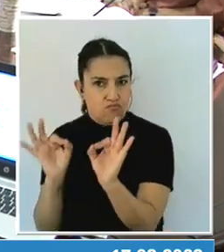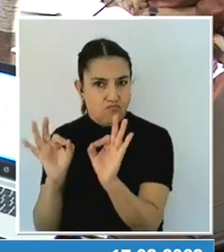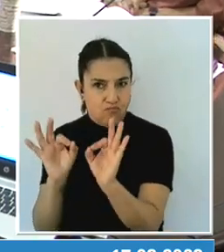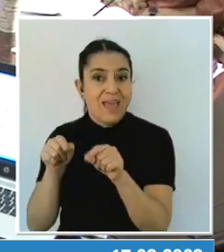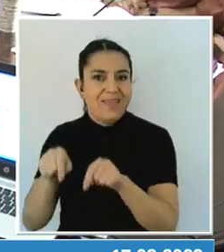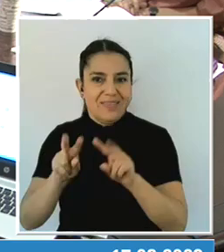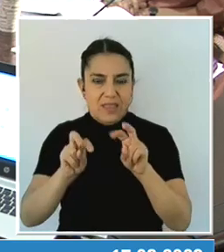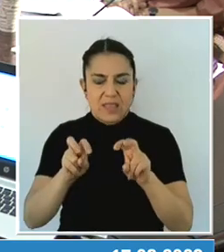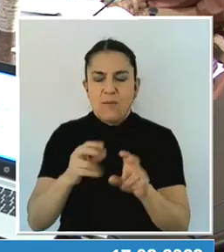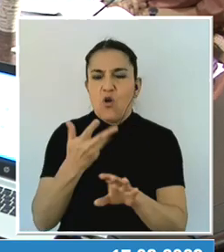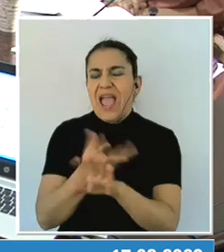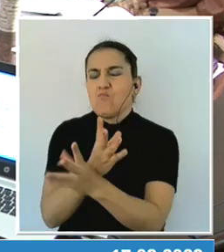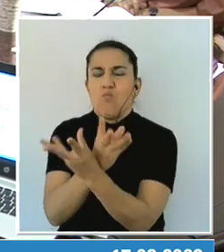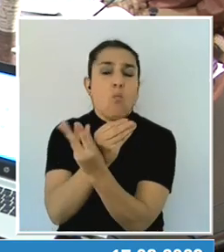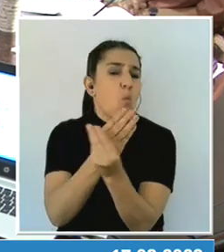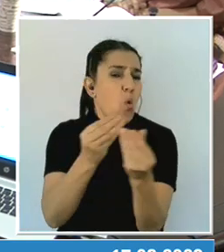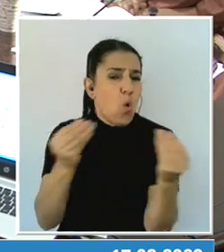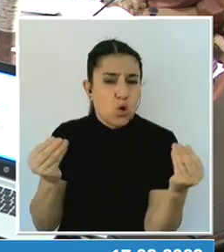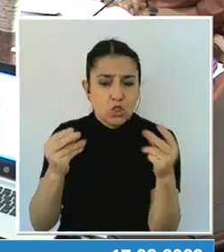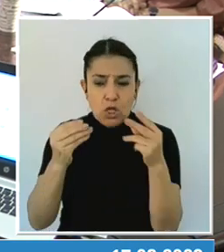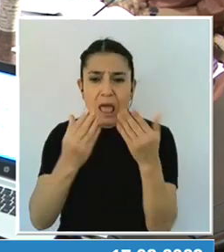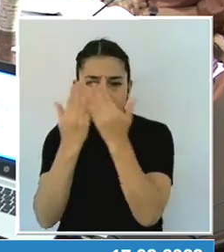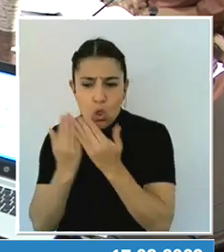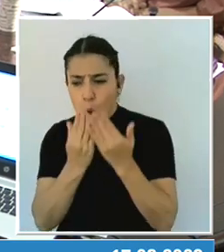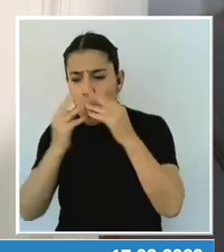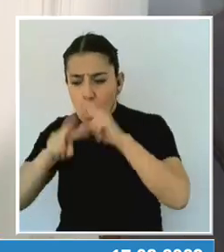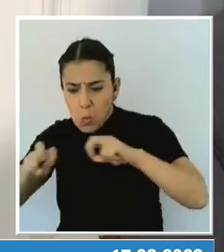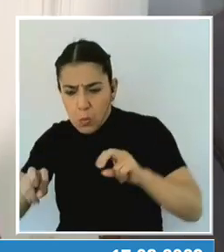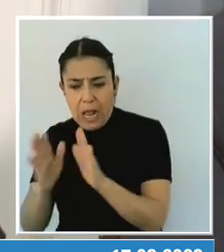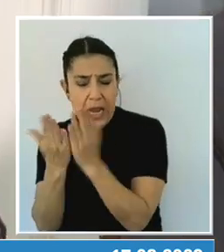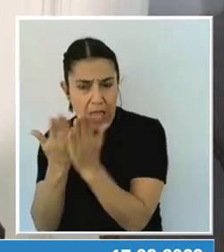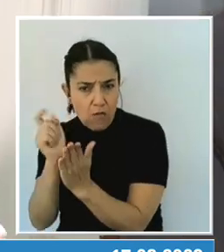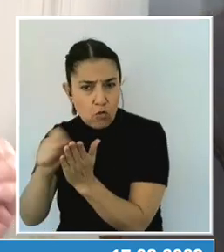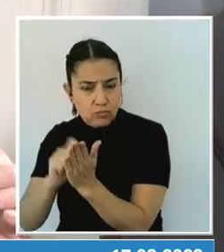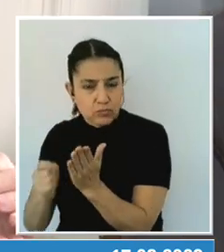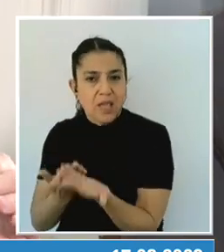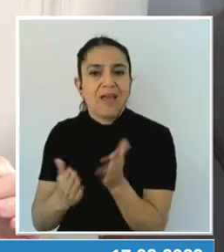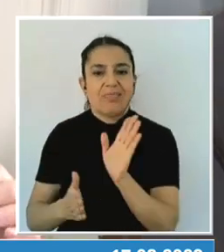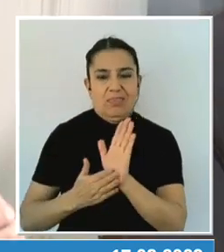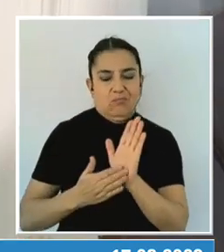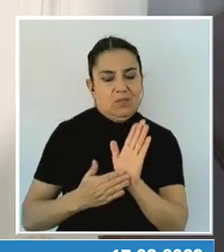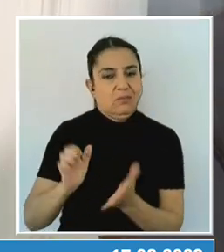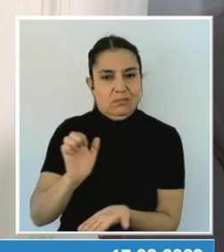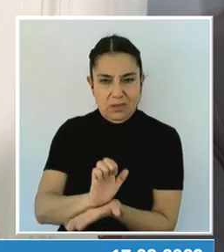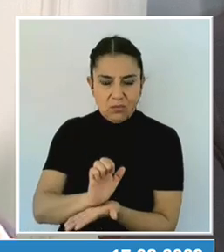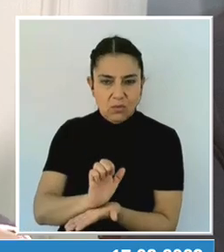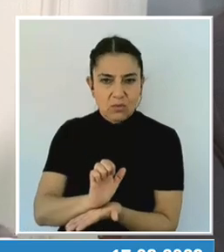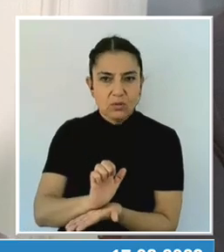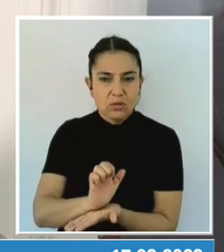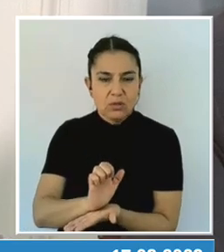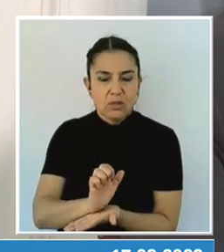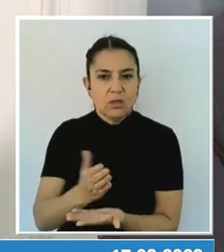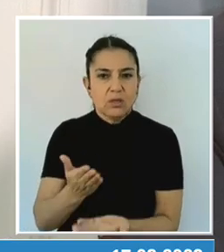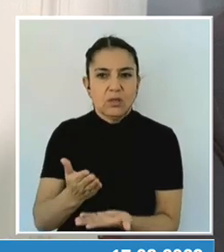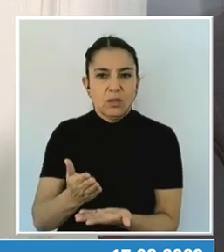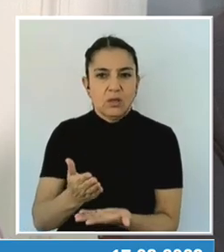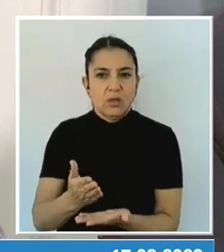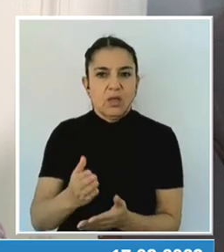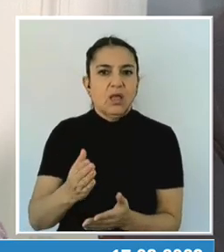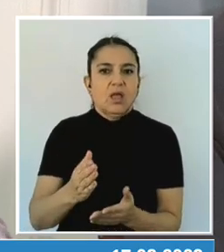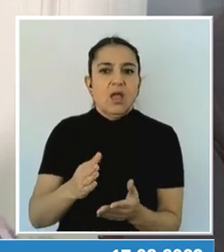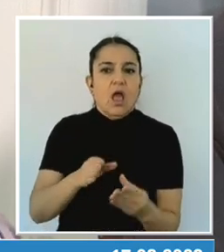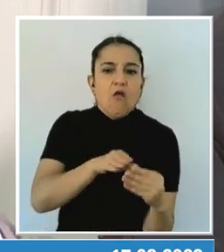cientos de estudios que demuestran que el Estado es elástico, como el